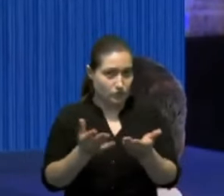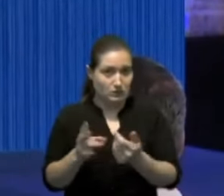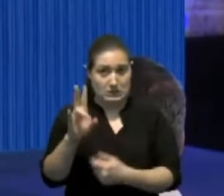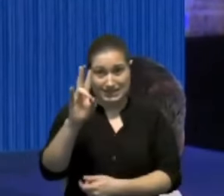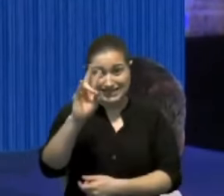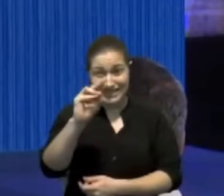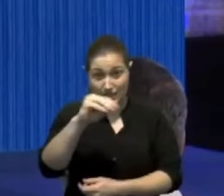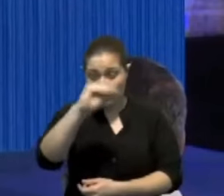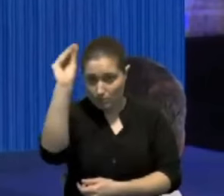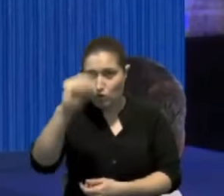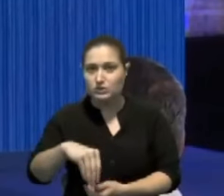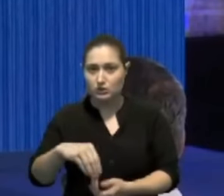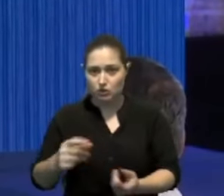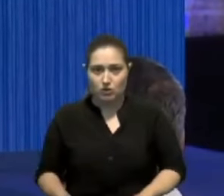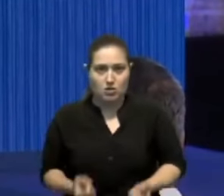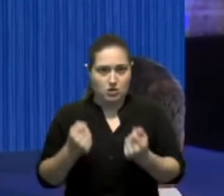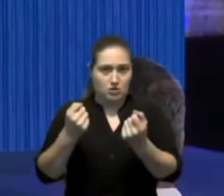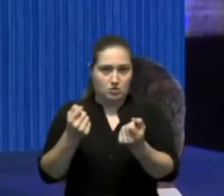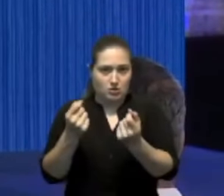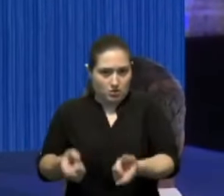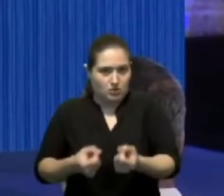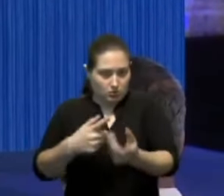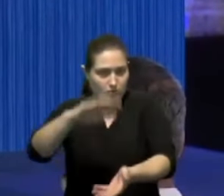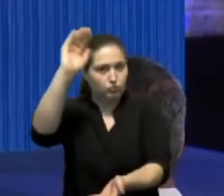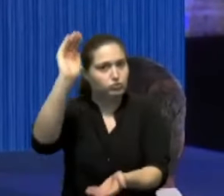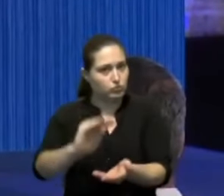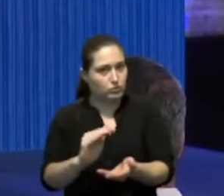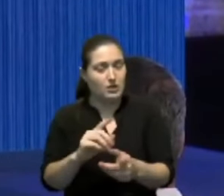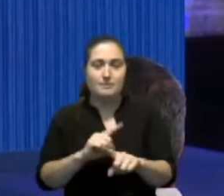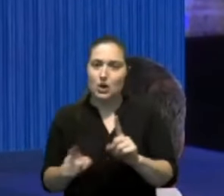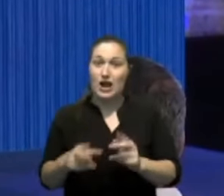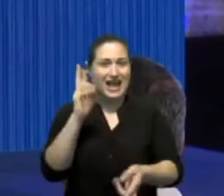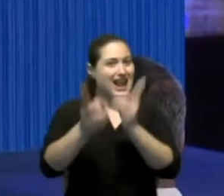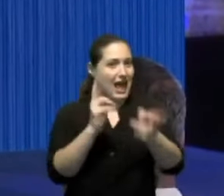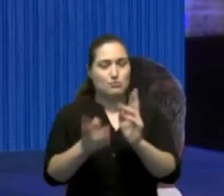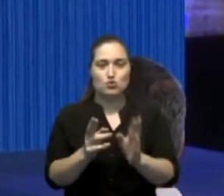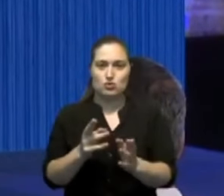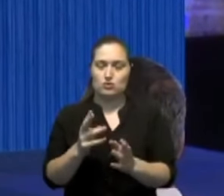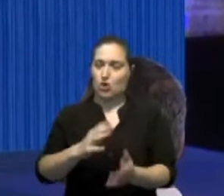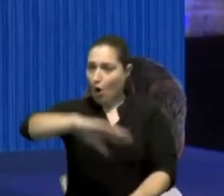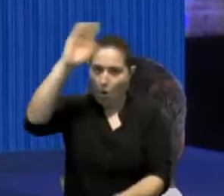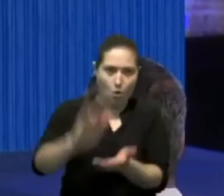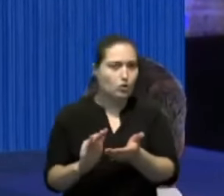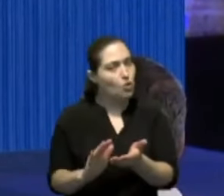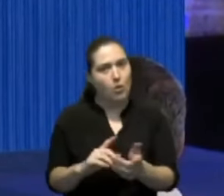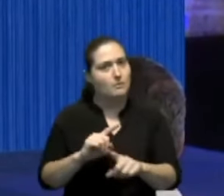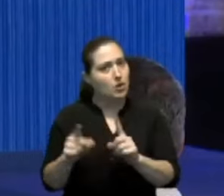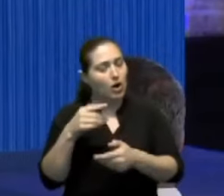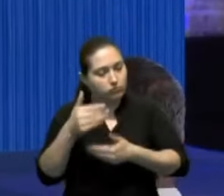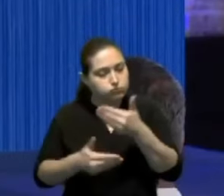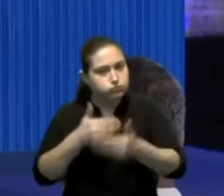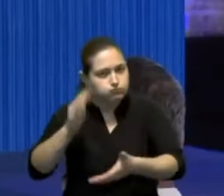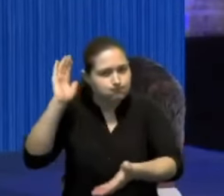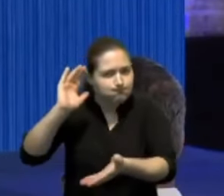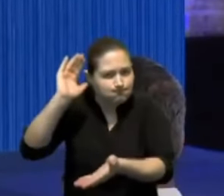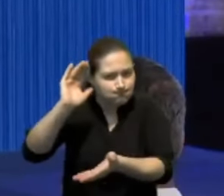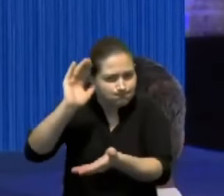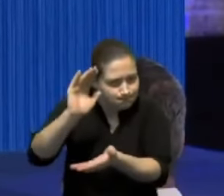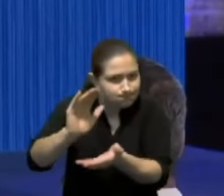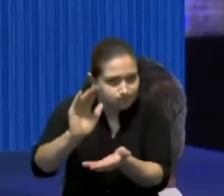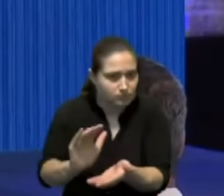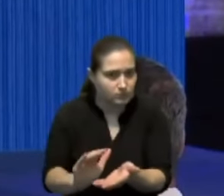por los gastos de salud poco a poco nosotros vamos a empezar ahora mismo como tú dijiste con una campaña masiva en tres meses